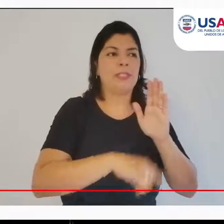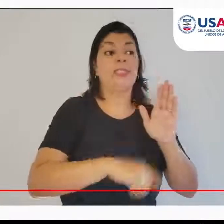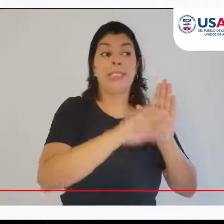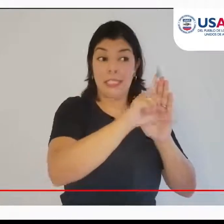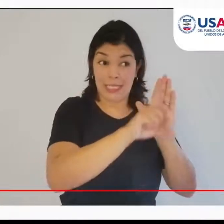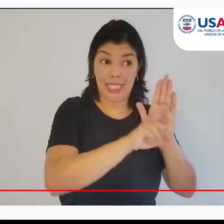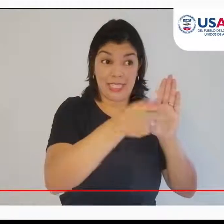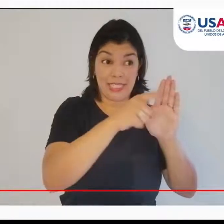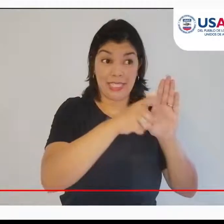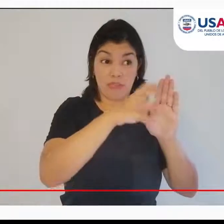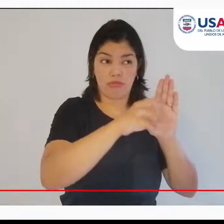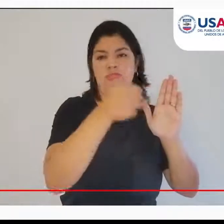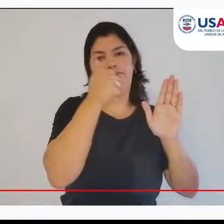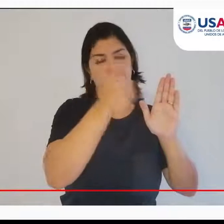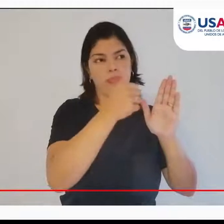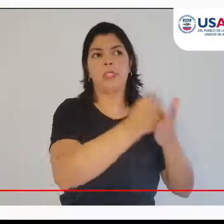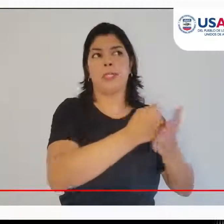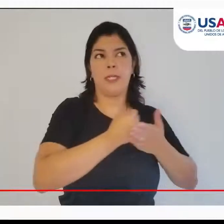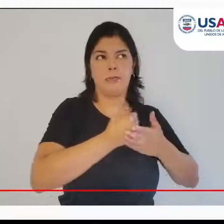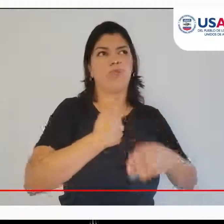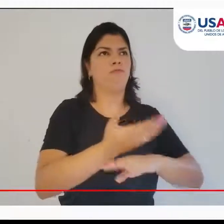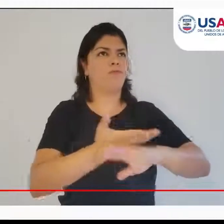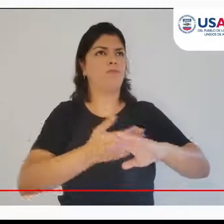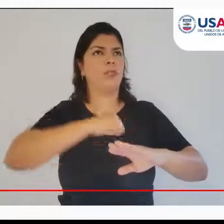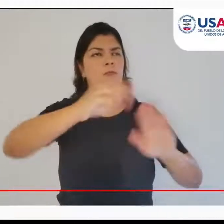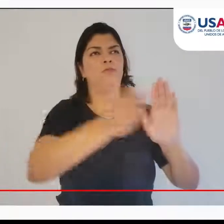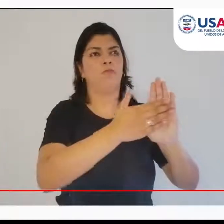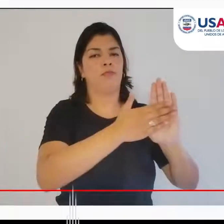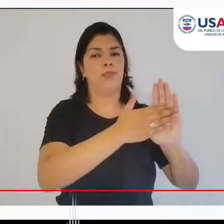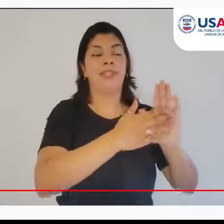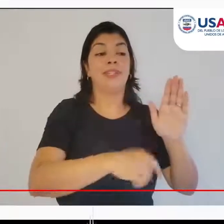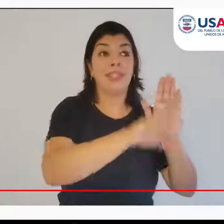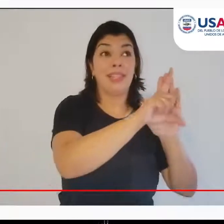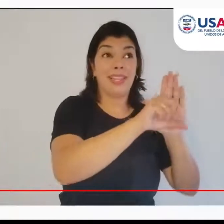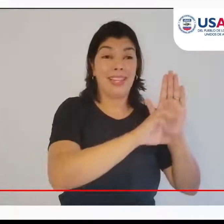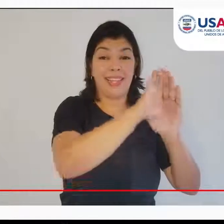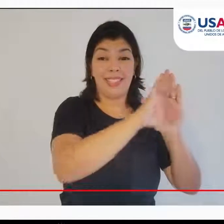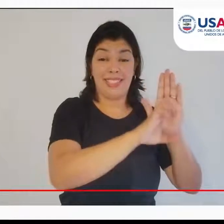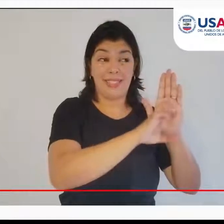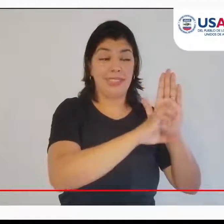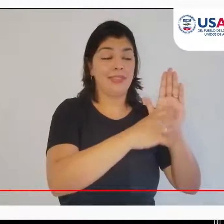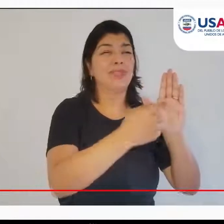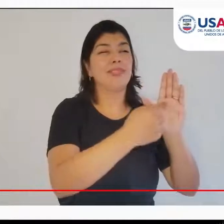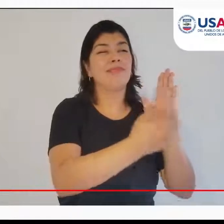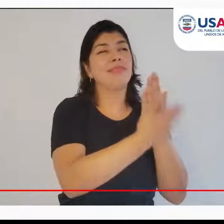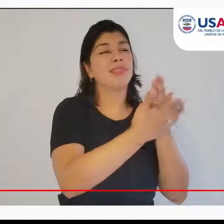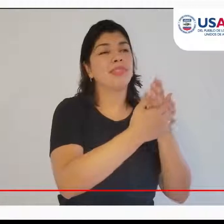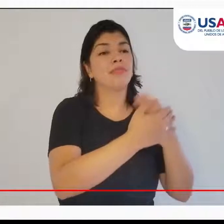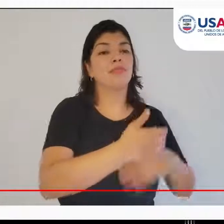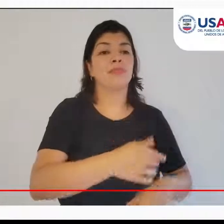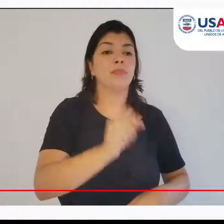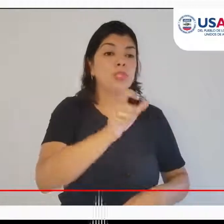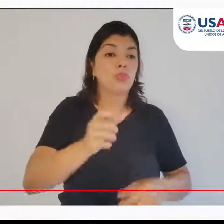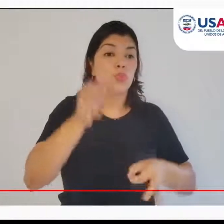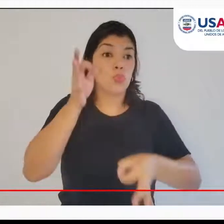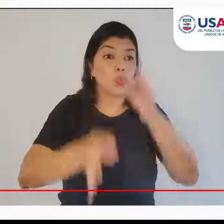muy buena herramienta a la hora de exigir nuestros derechos. Esta ley estatutaria menciona todos los derechos de acceso a